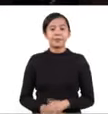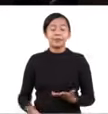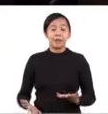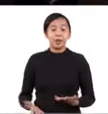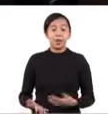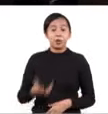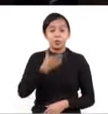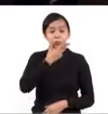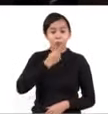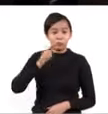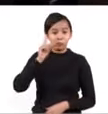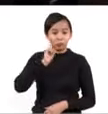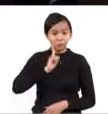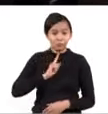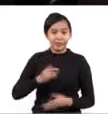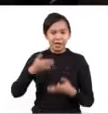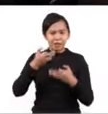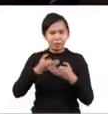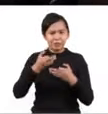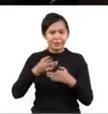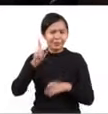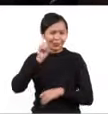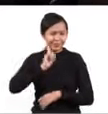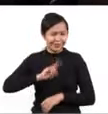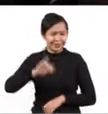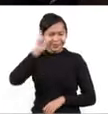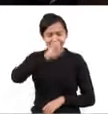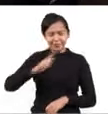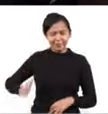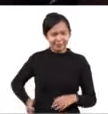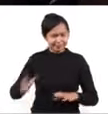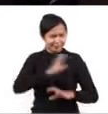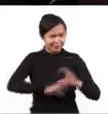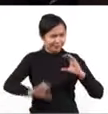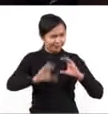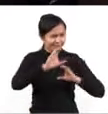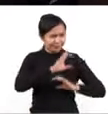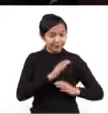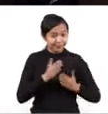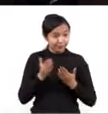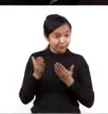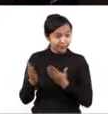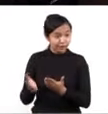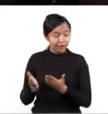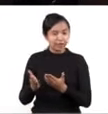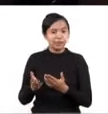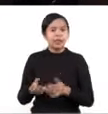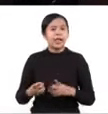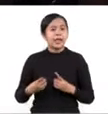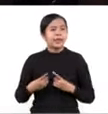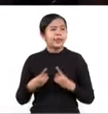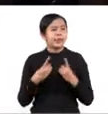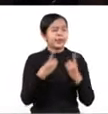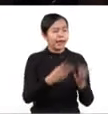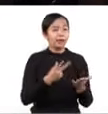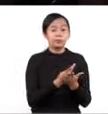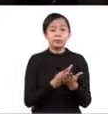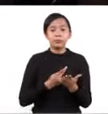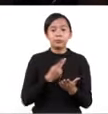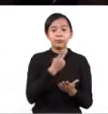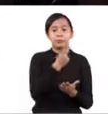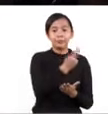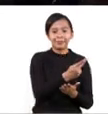Señoras y señores, en estos momentos la doctora Claudia Sheinbaum Pardo, jefa de gobierno de la Ciudad de México, hace entrega